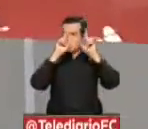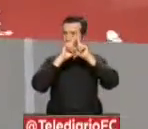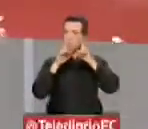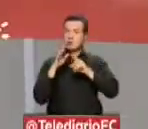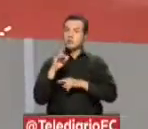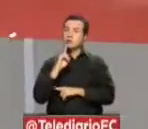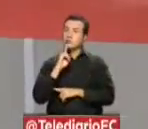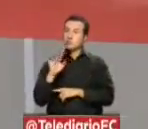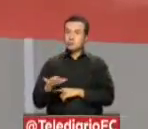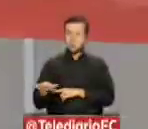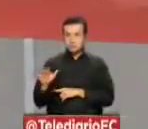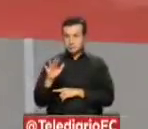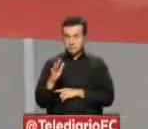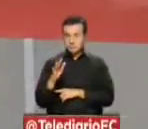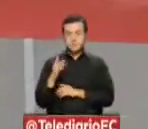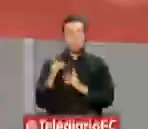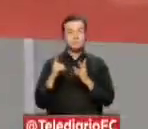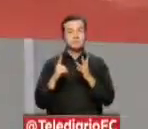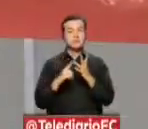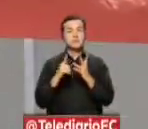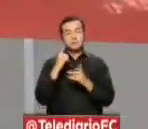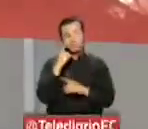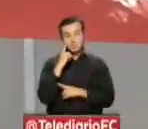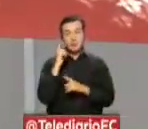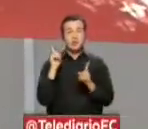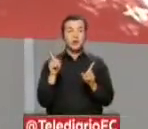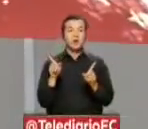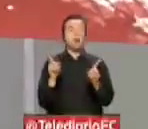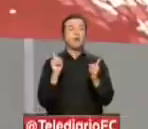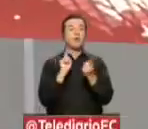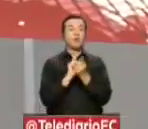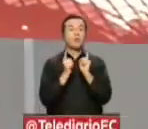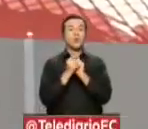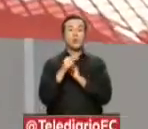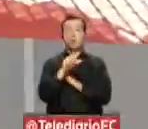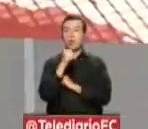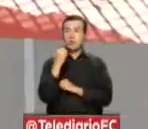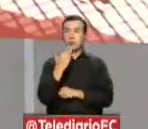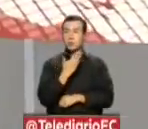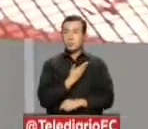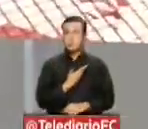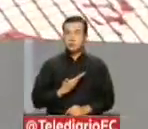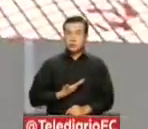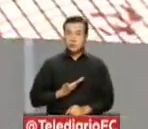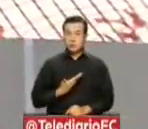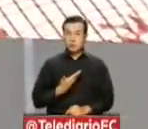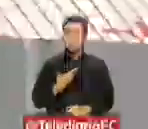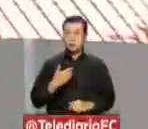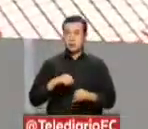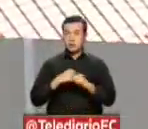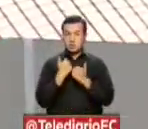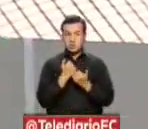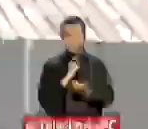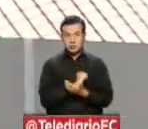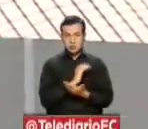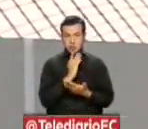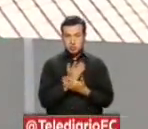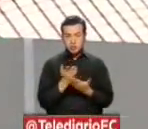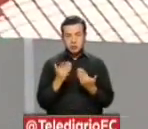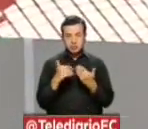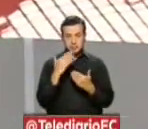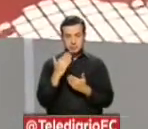los Estados Unidos y además sus encuentros con otros mandatarios presentes en la Asamblea General de las Naciones